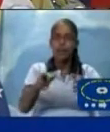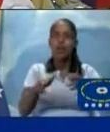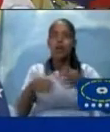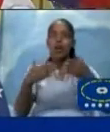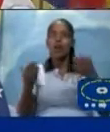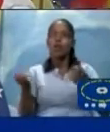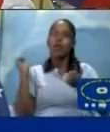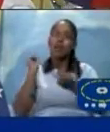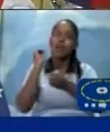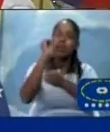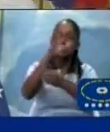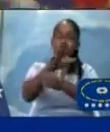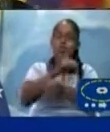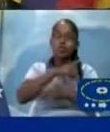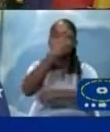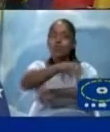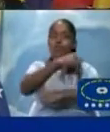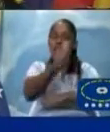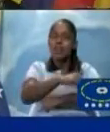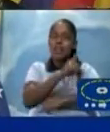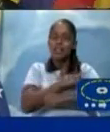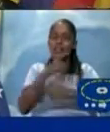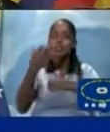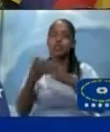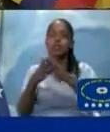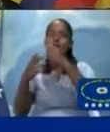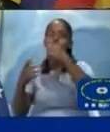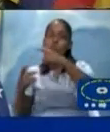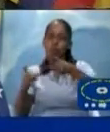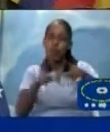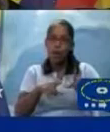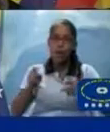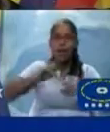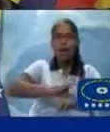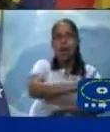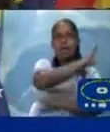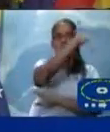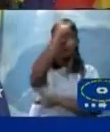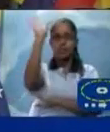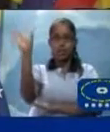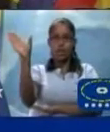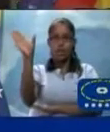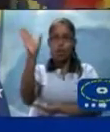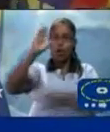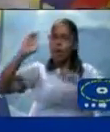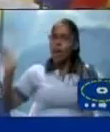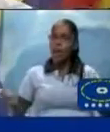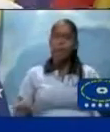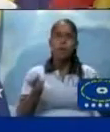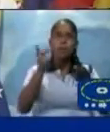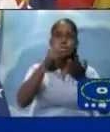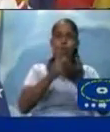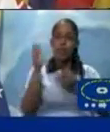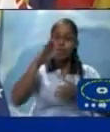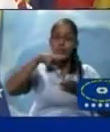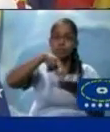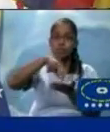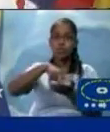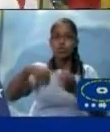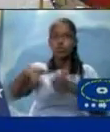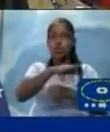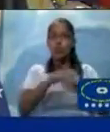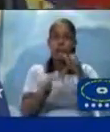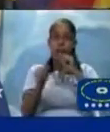cual alzó su diestra y su siniestra al cielo. Oiga, levantó la... estaba parado sobre el